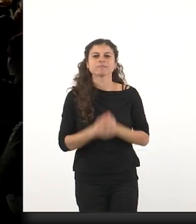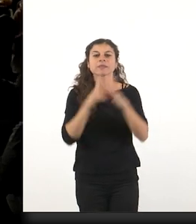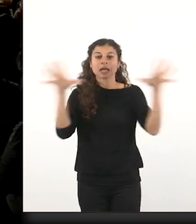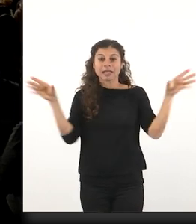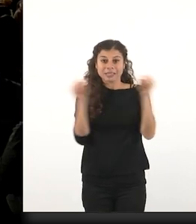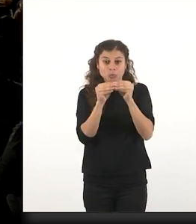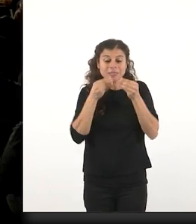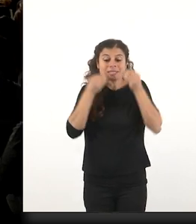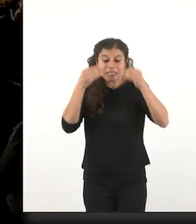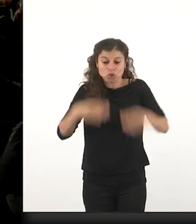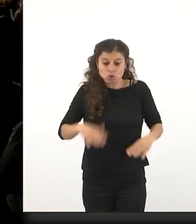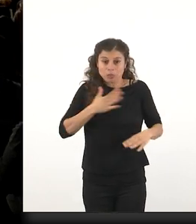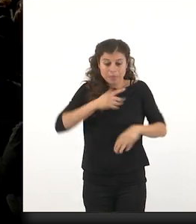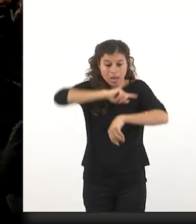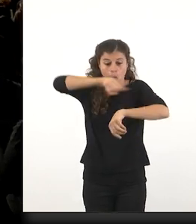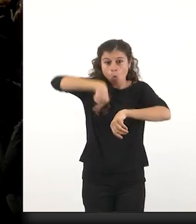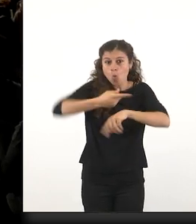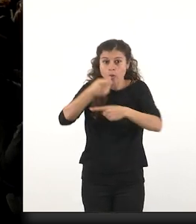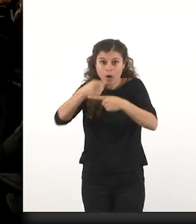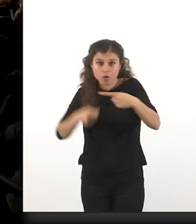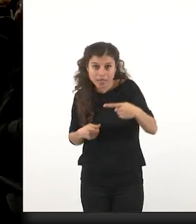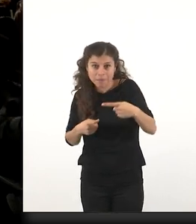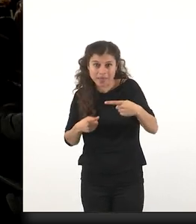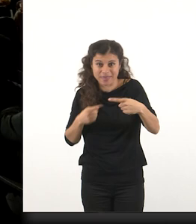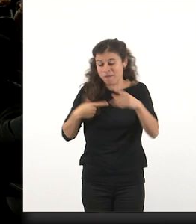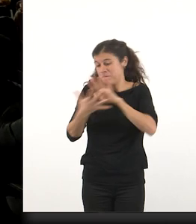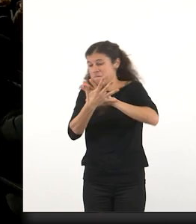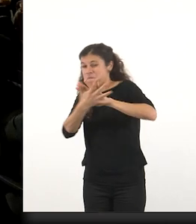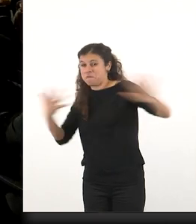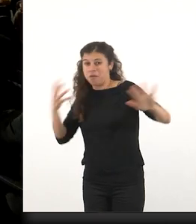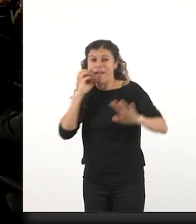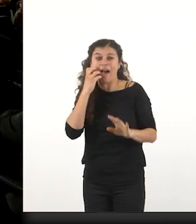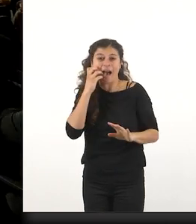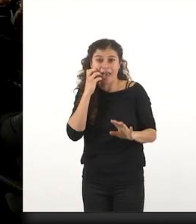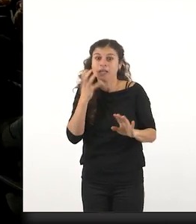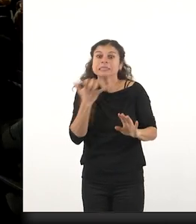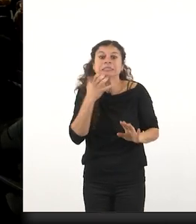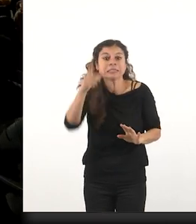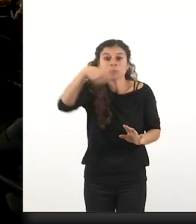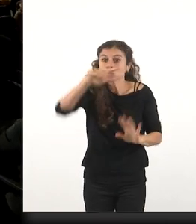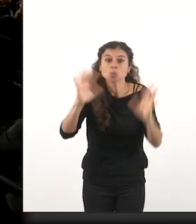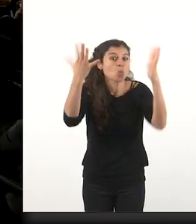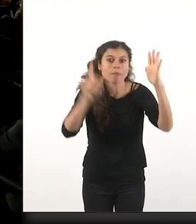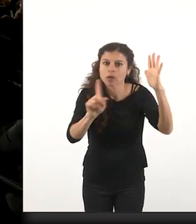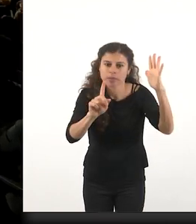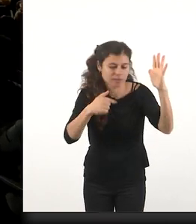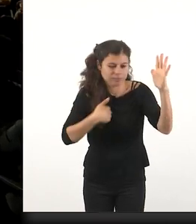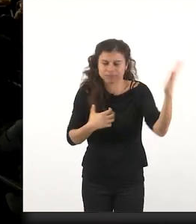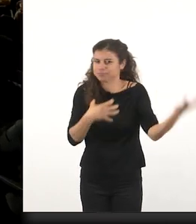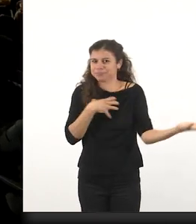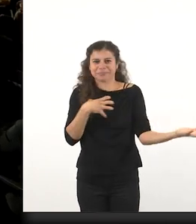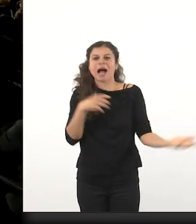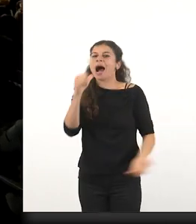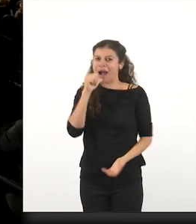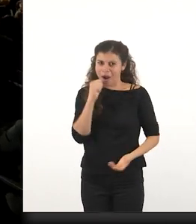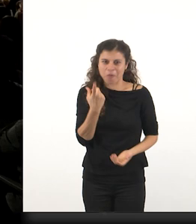Resumiros mi historia con Antonio en 1 hora y pico, a la velocidad jienense que yo voy, como de vez en cuando no haga un amago de aplaudir un poquillo, para que yo tome un